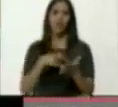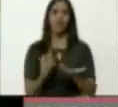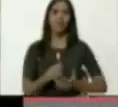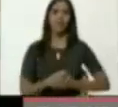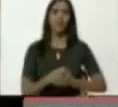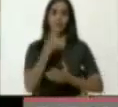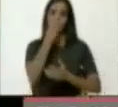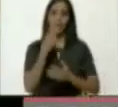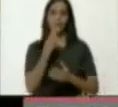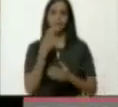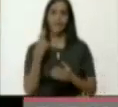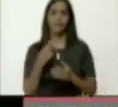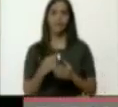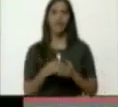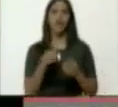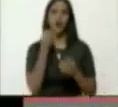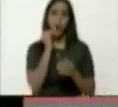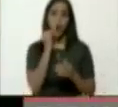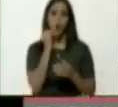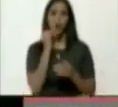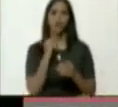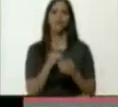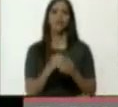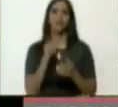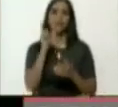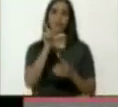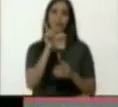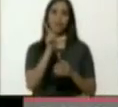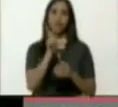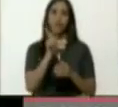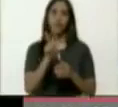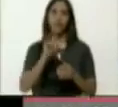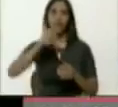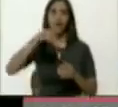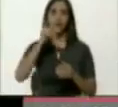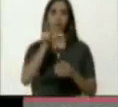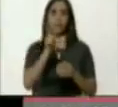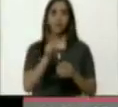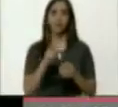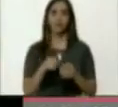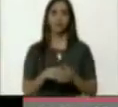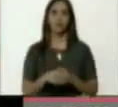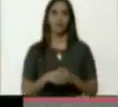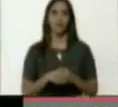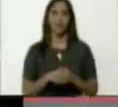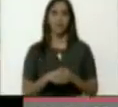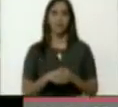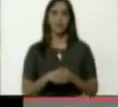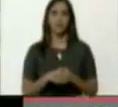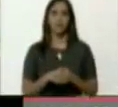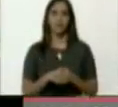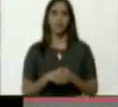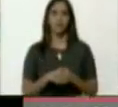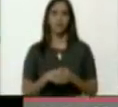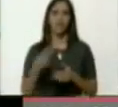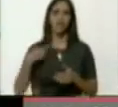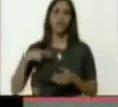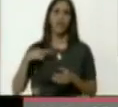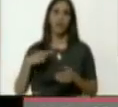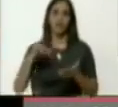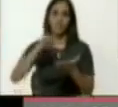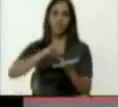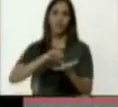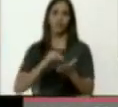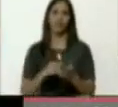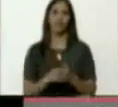a los jóvenes del Partido Socialista Unido de Venezuela, es decir, la JPSUV, en el ámbito de la región central.